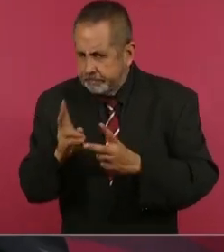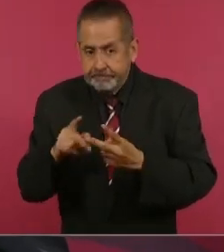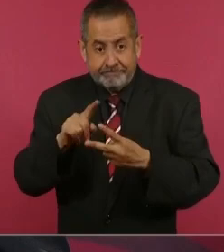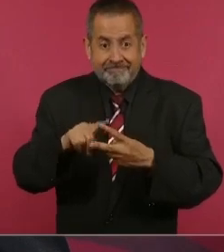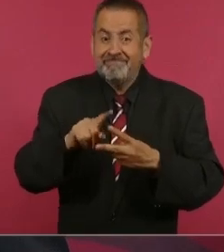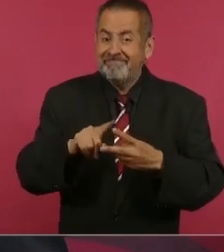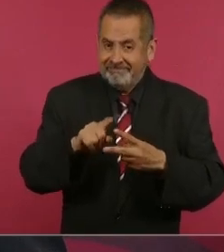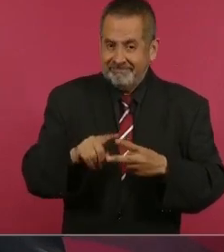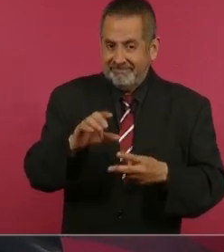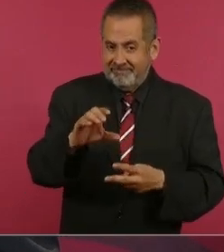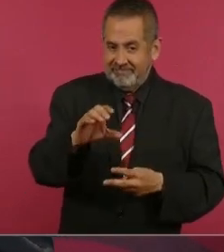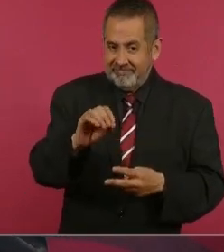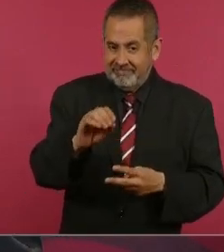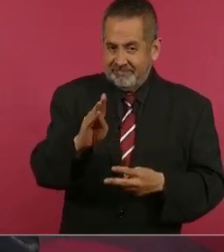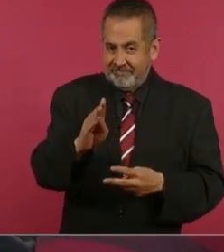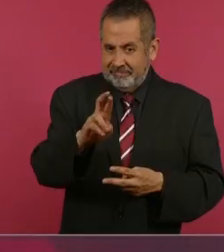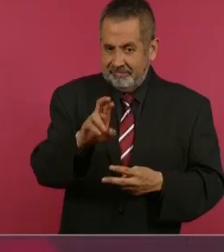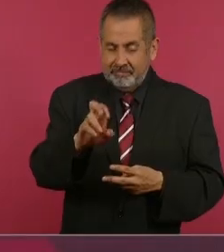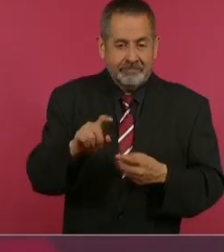Cobre